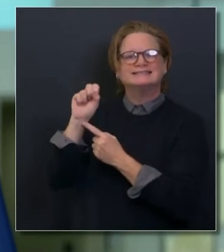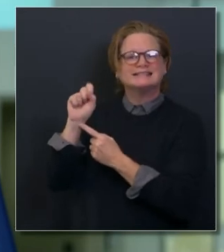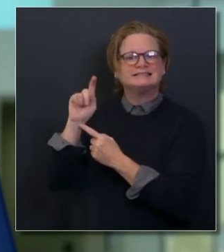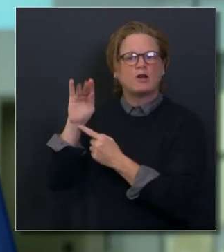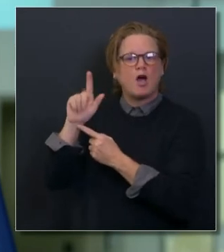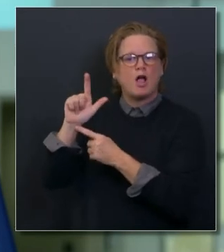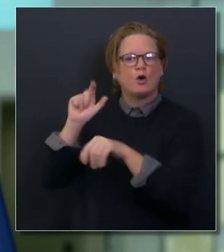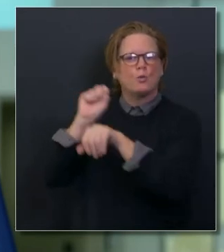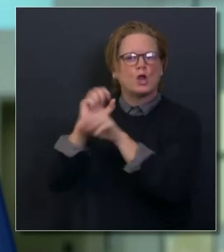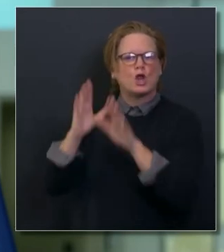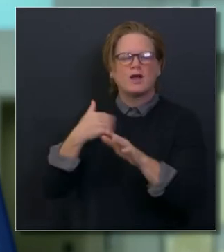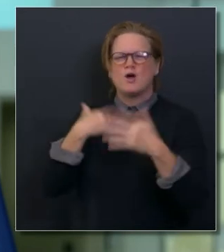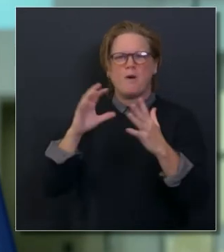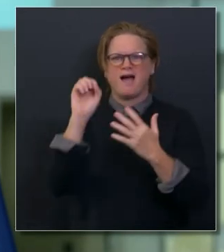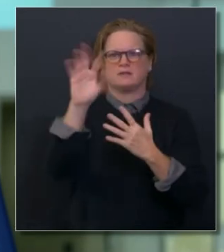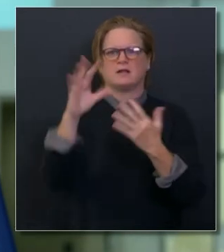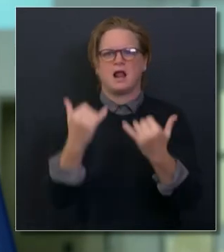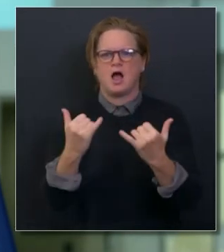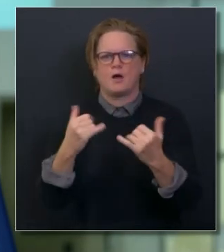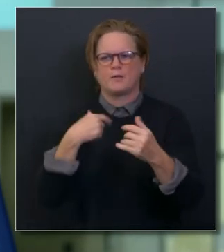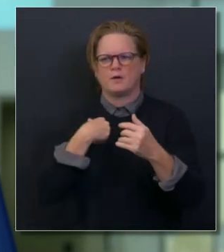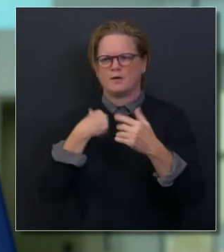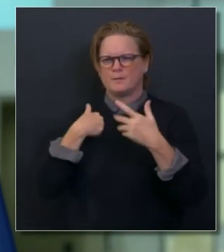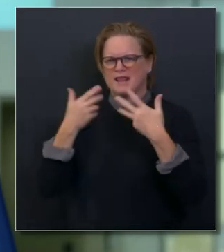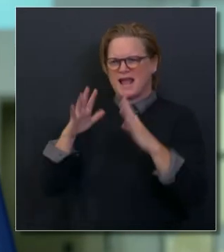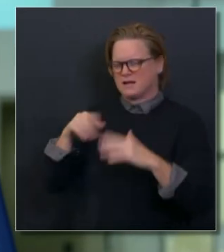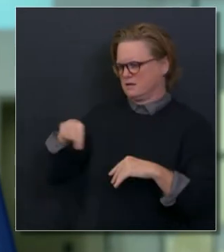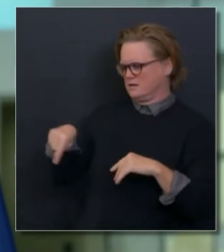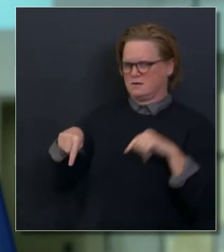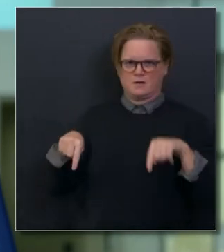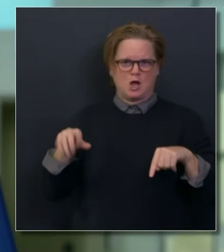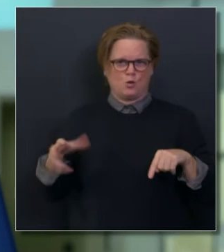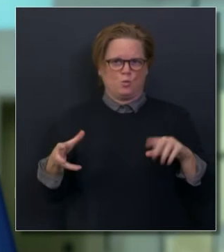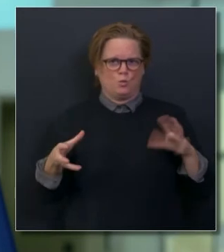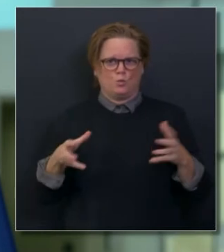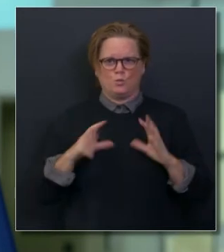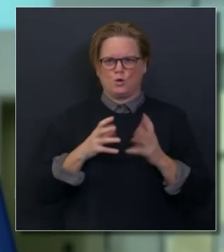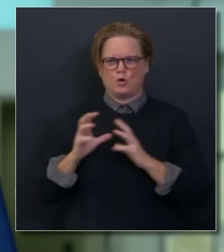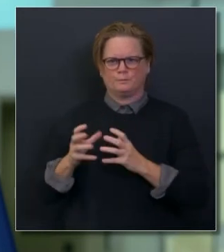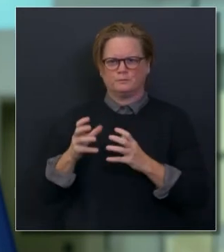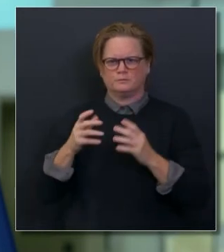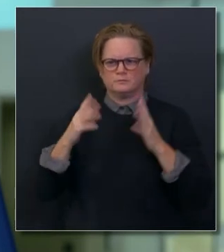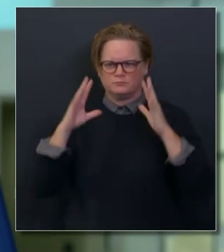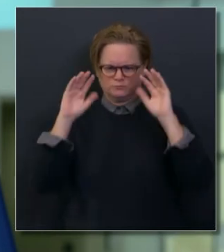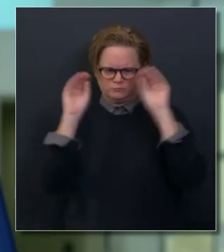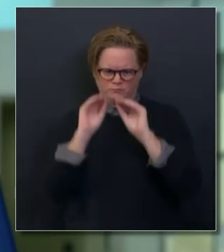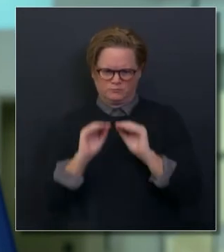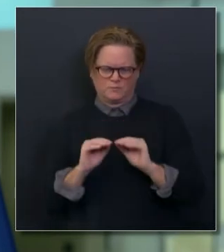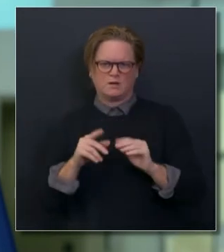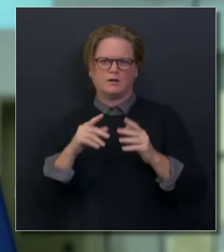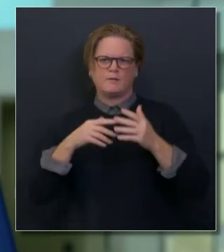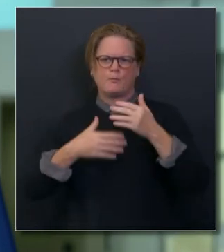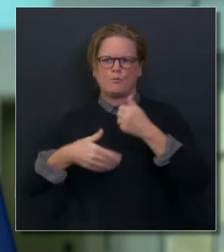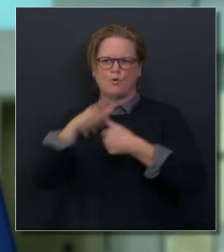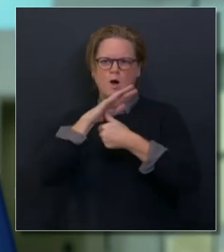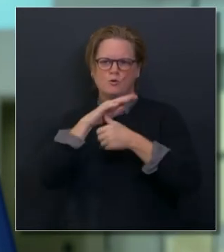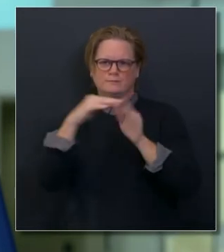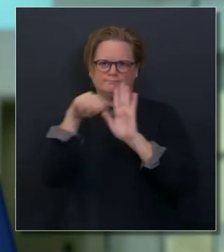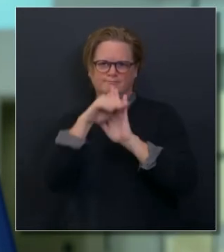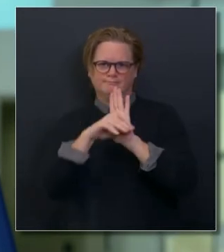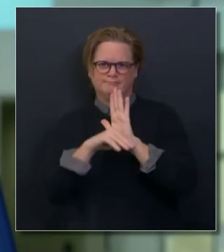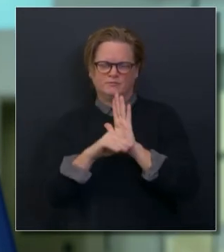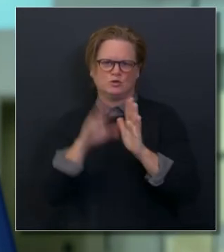en el grupo. Estos van a compartir su asesoramiento, los lineamientos